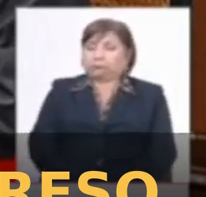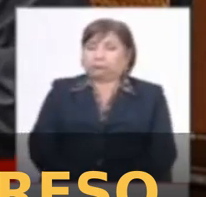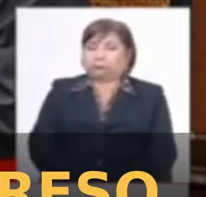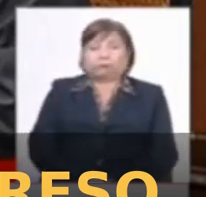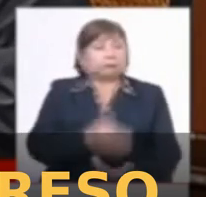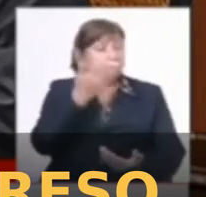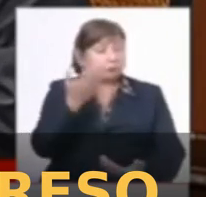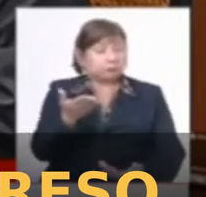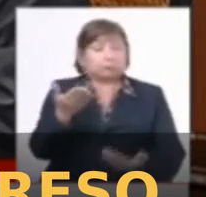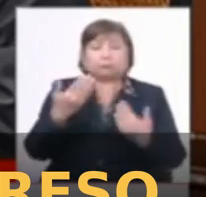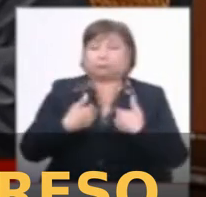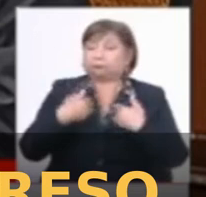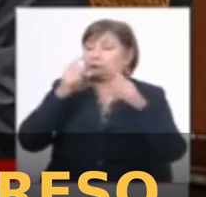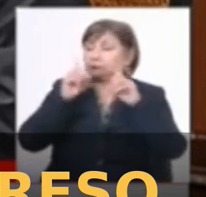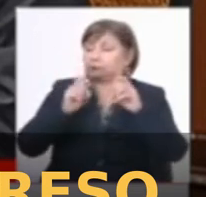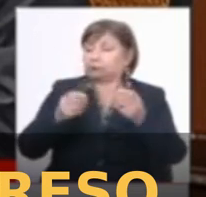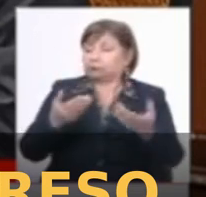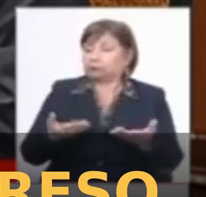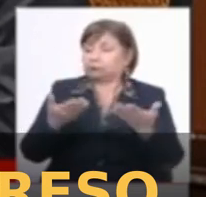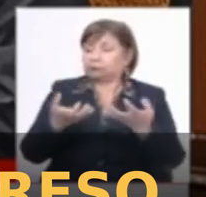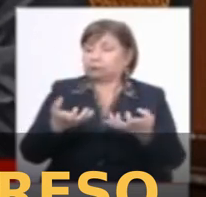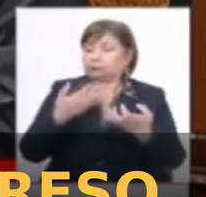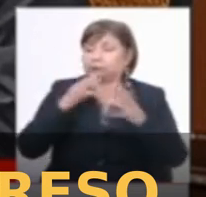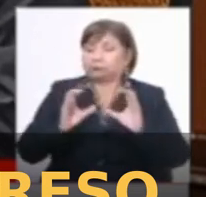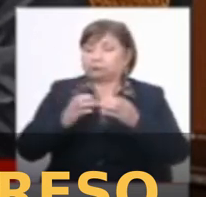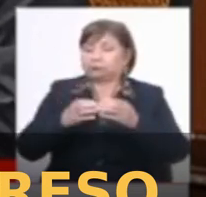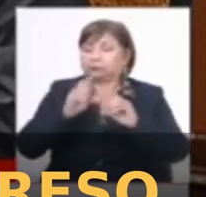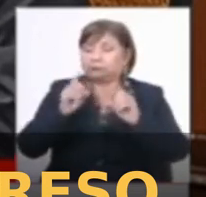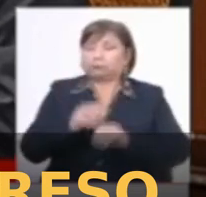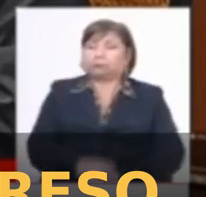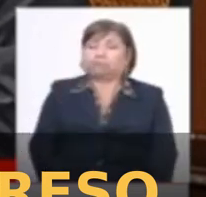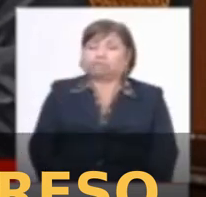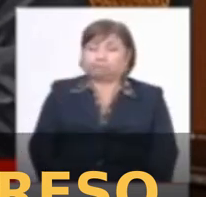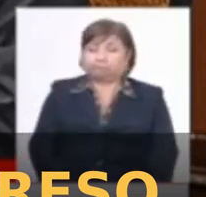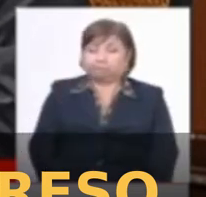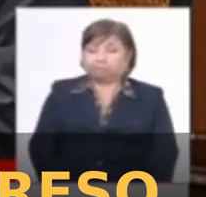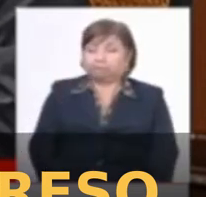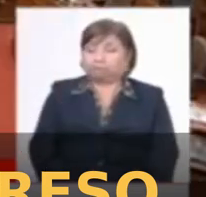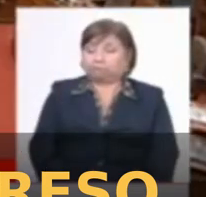lo que usted me pregunte o lo que la comisión disponga.